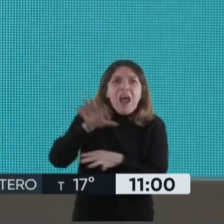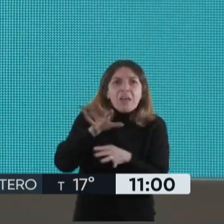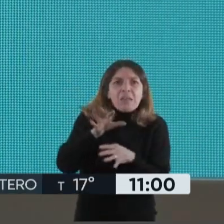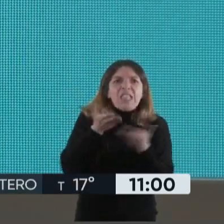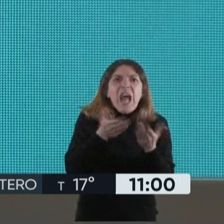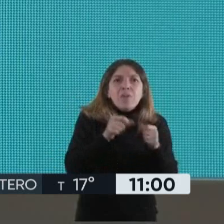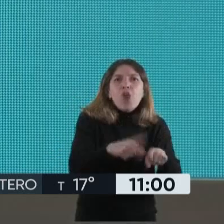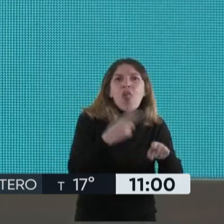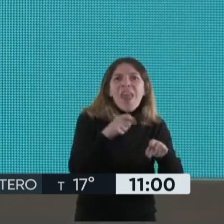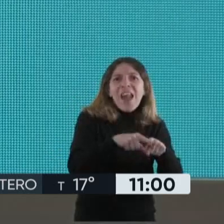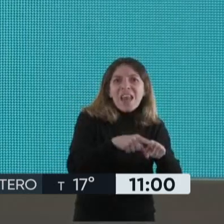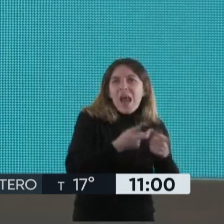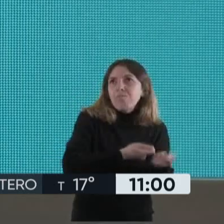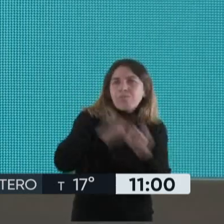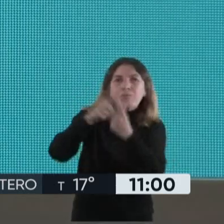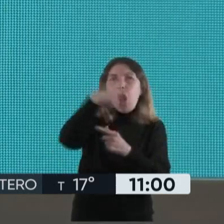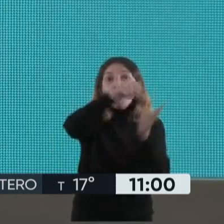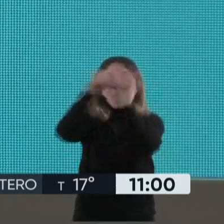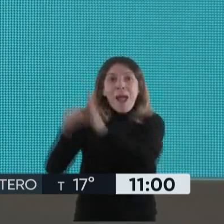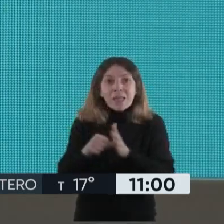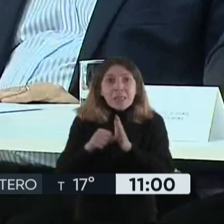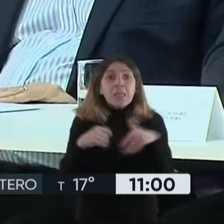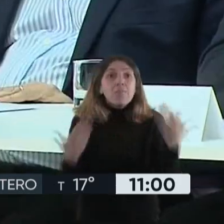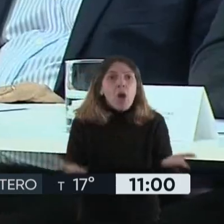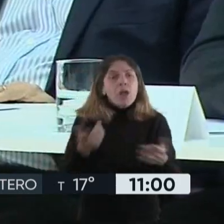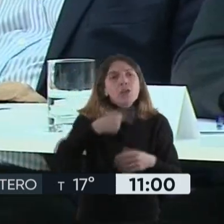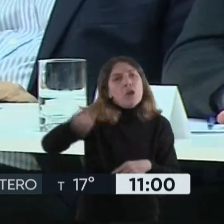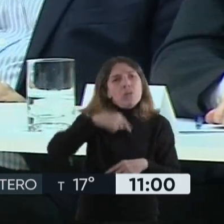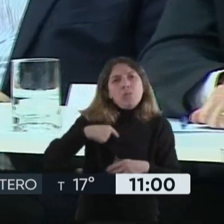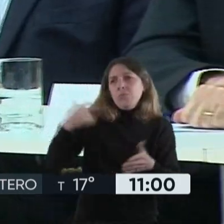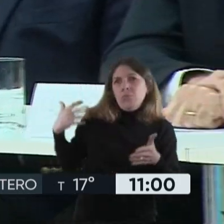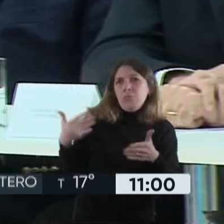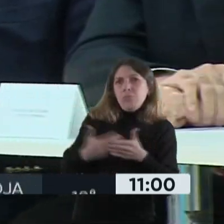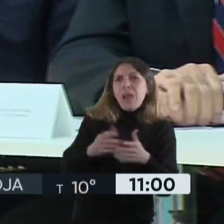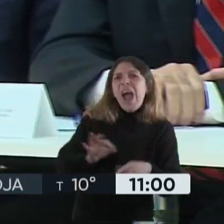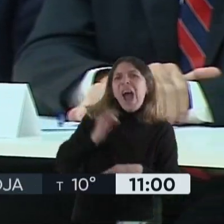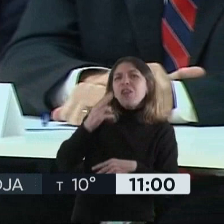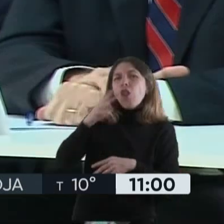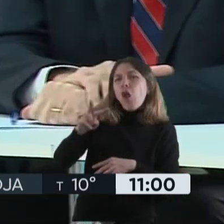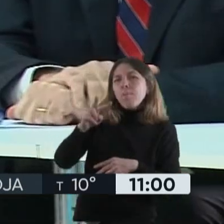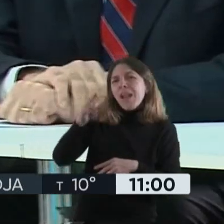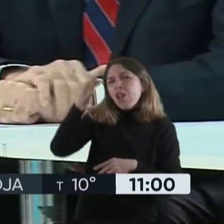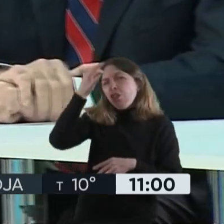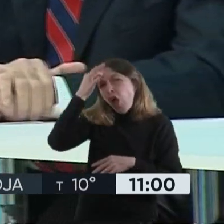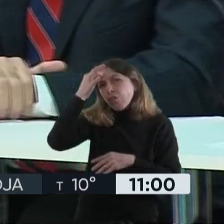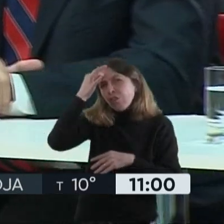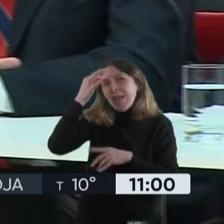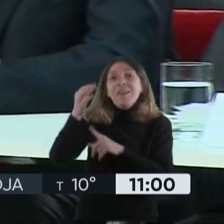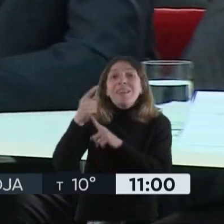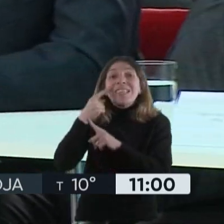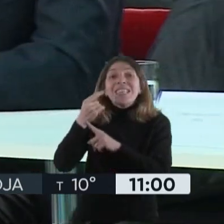Y a eso se suma que hemos venido transitando, sobre todo desde el año 2012, a partir de la recuperación de